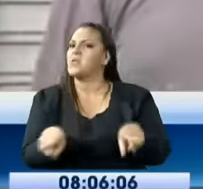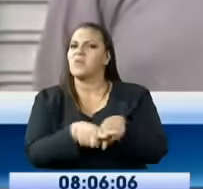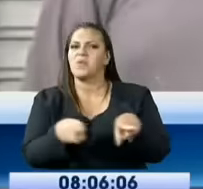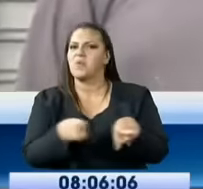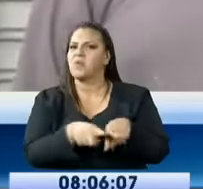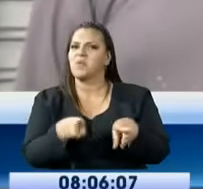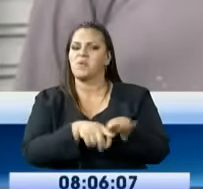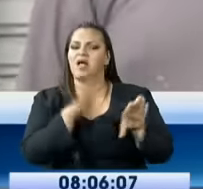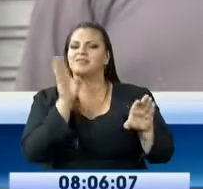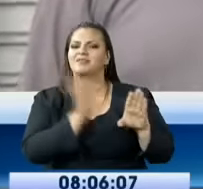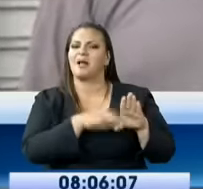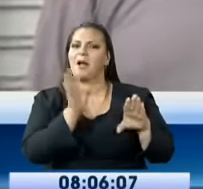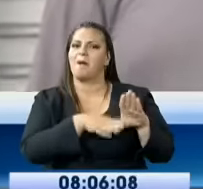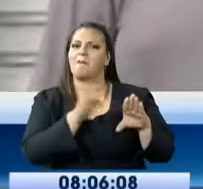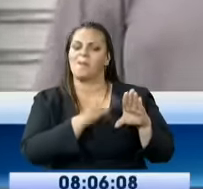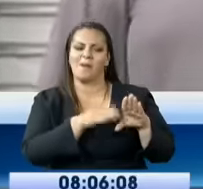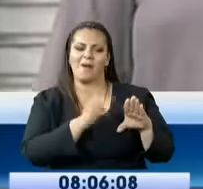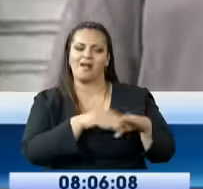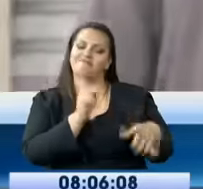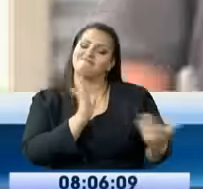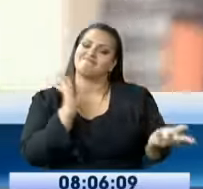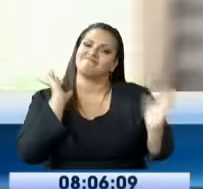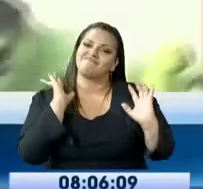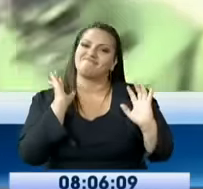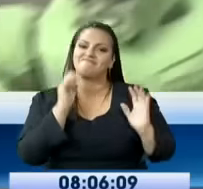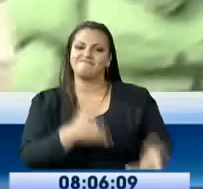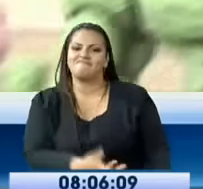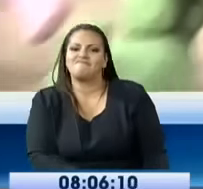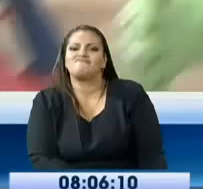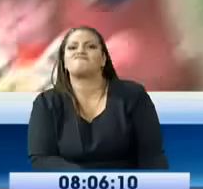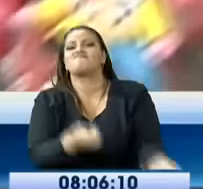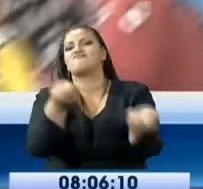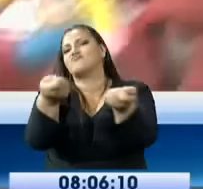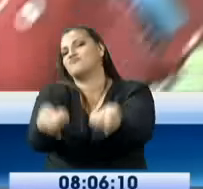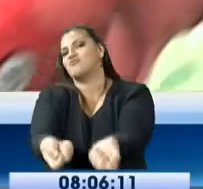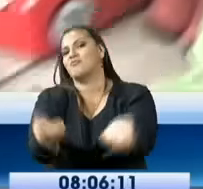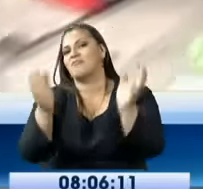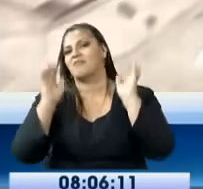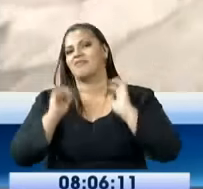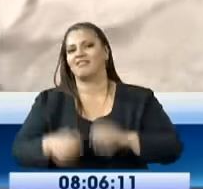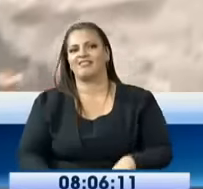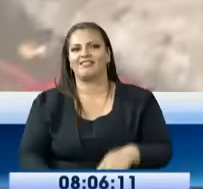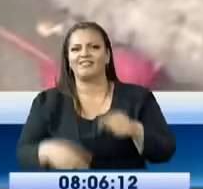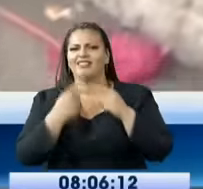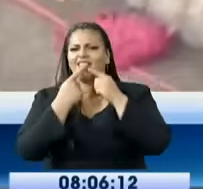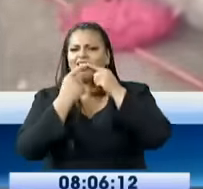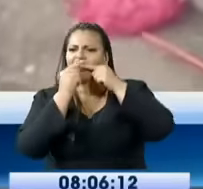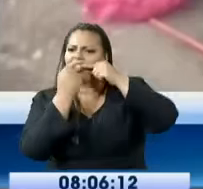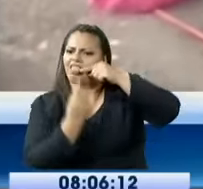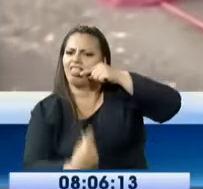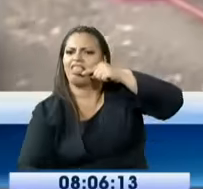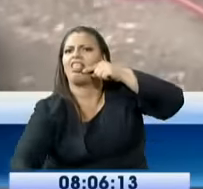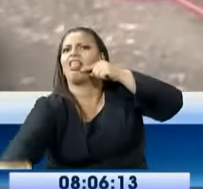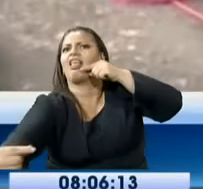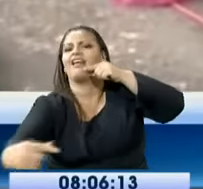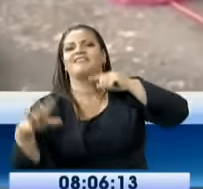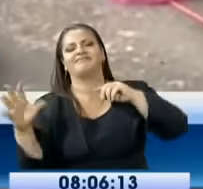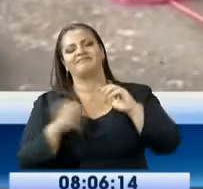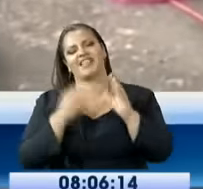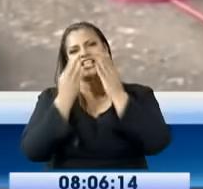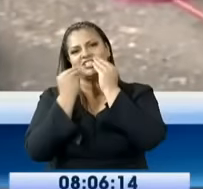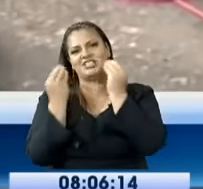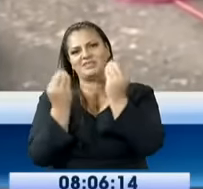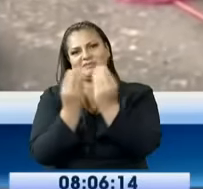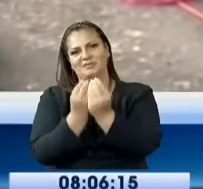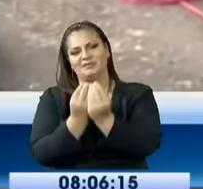queda corta a la vecina. ¿A la original? A la original. Bueno, en todo caso, de este lado, como